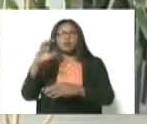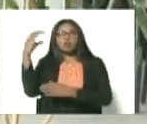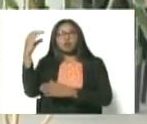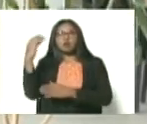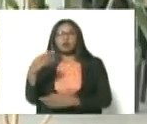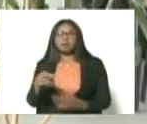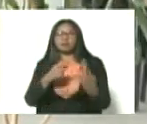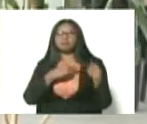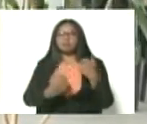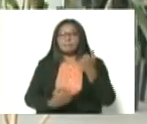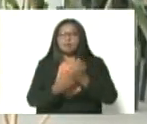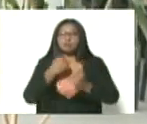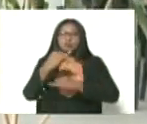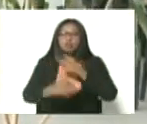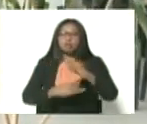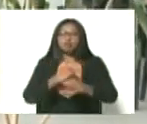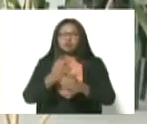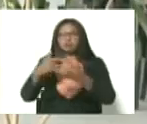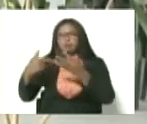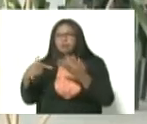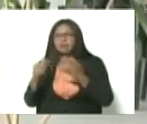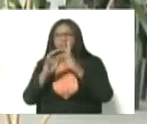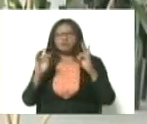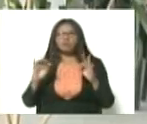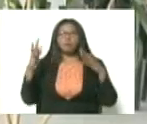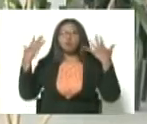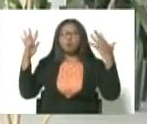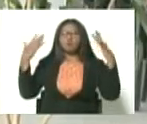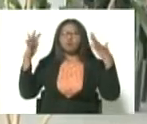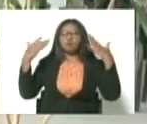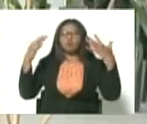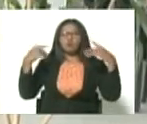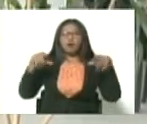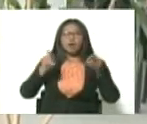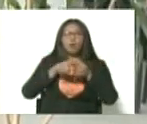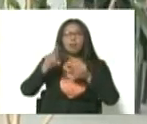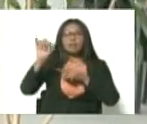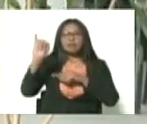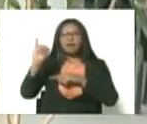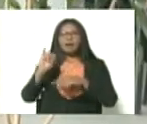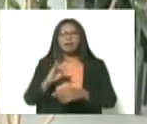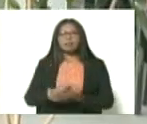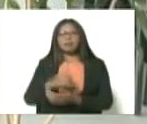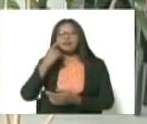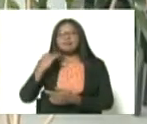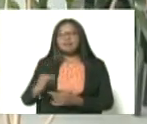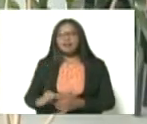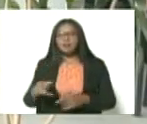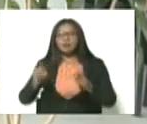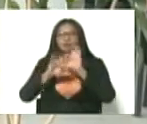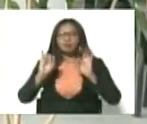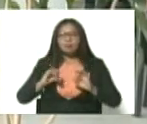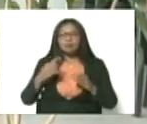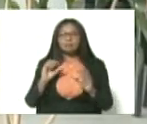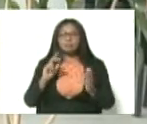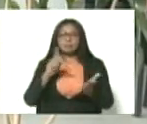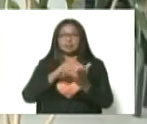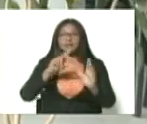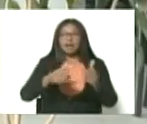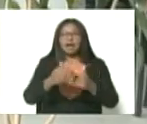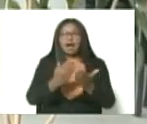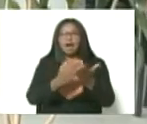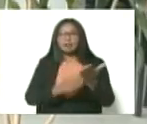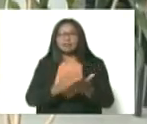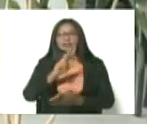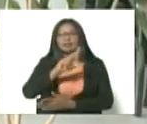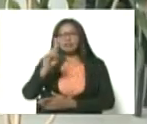recibido el respaldo internacional, entre otros el aplauso del Papa Francisco, que permitirá a los migrantes venezolanos que entraron en Colombia antes del 31